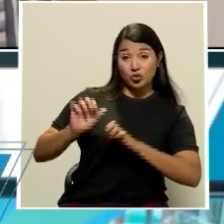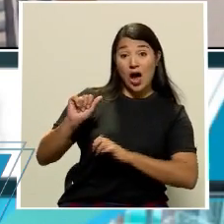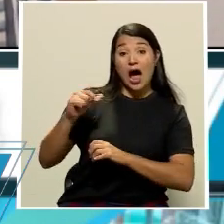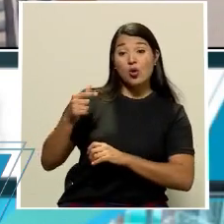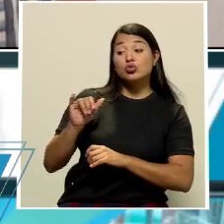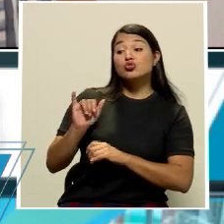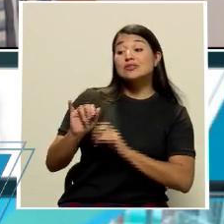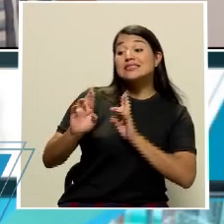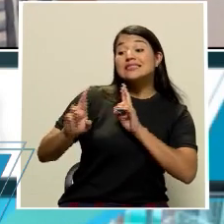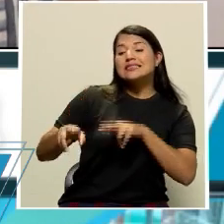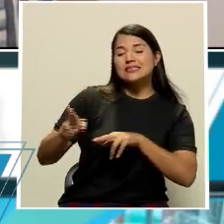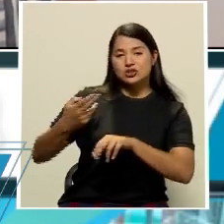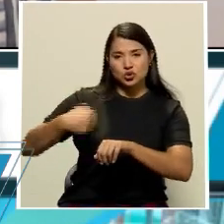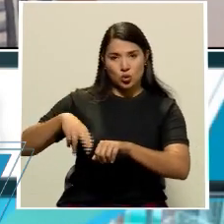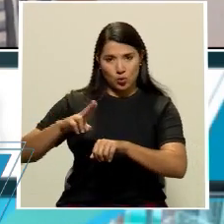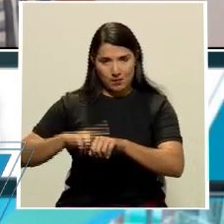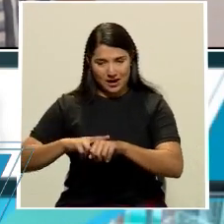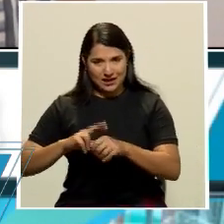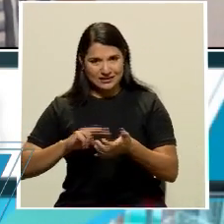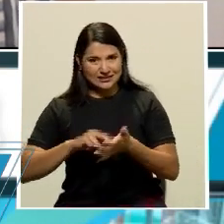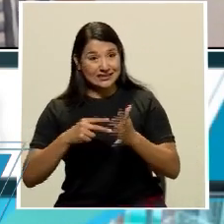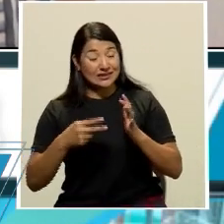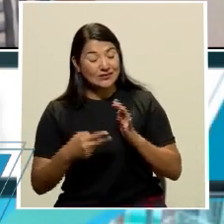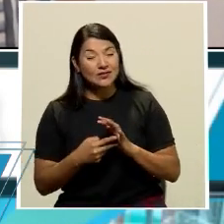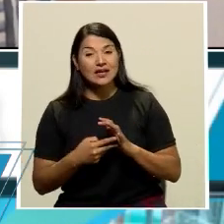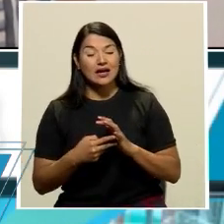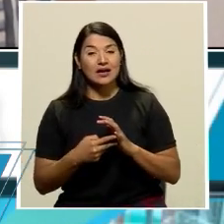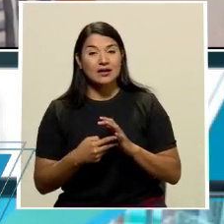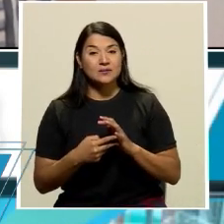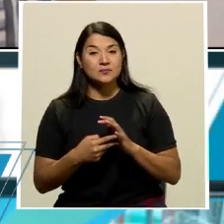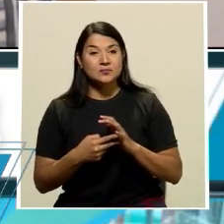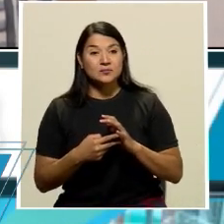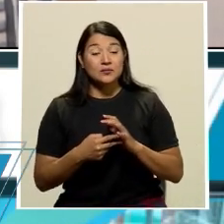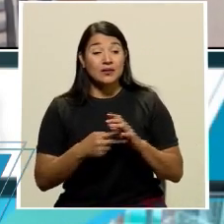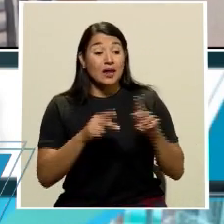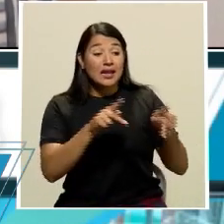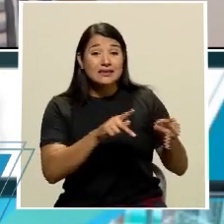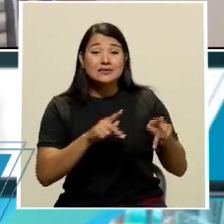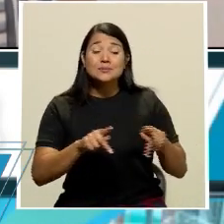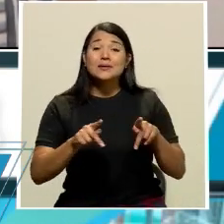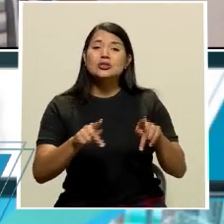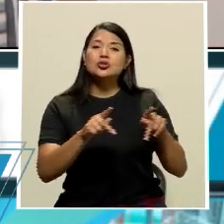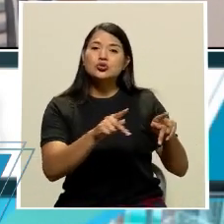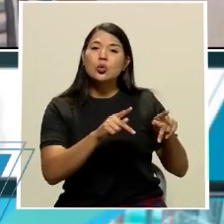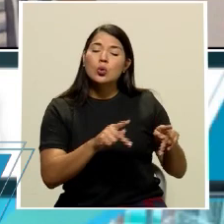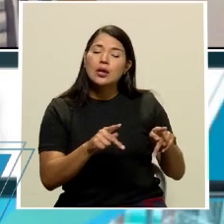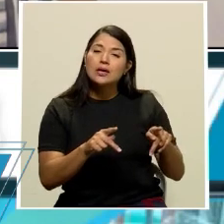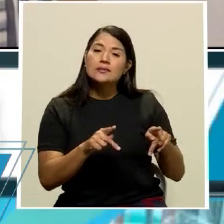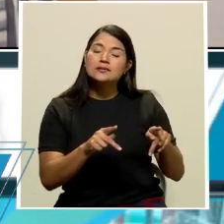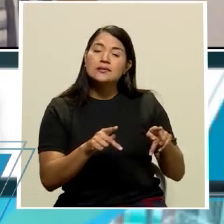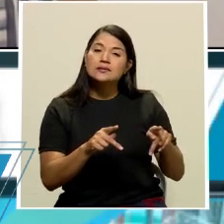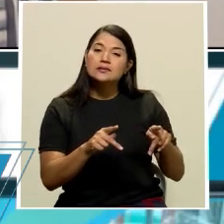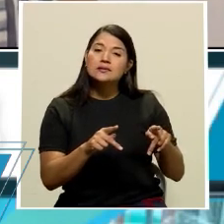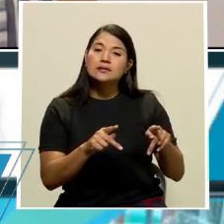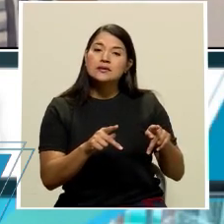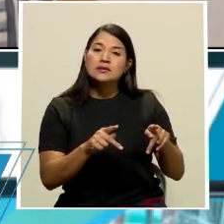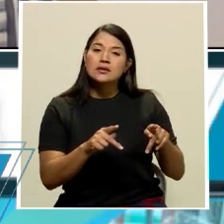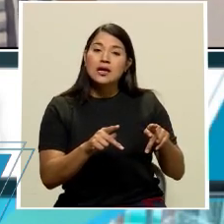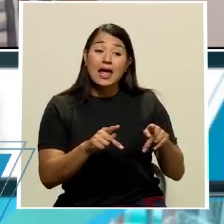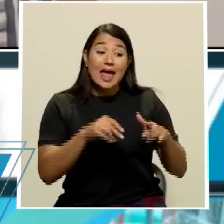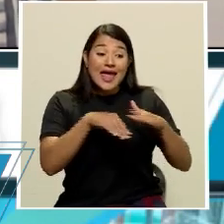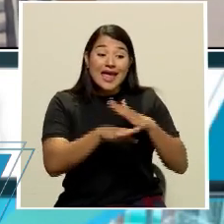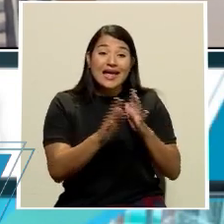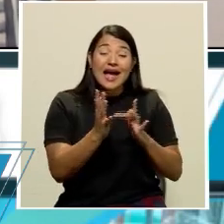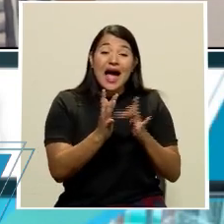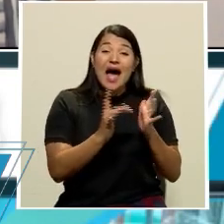fue completamente inesperado para todo el mundo, se refugió en una muestra de